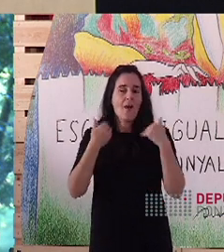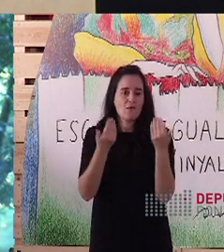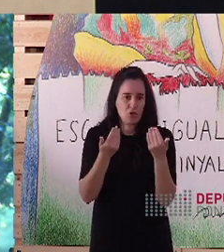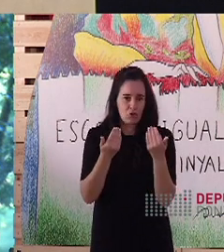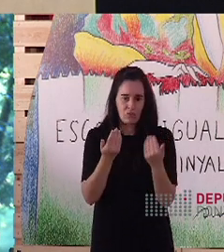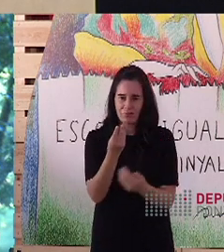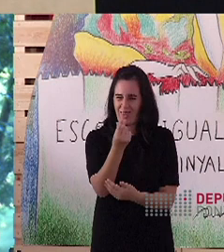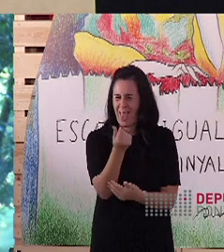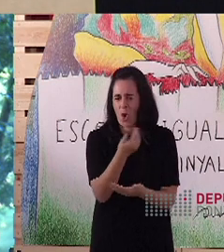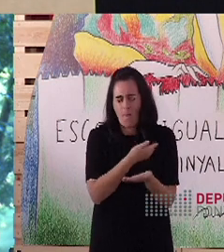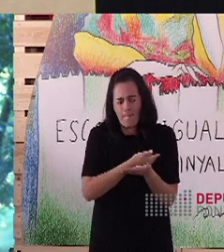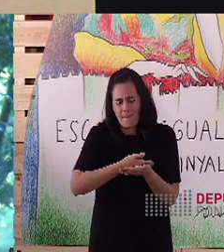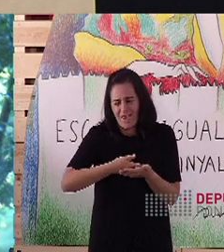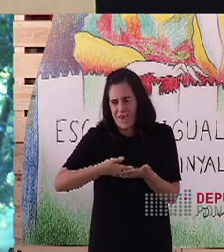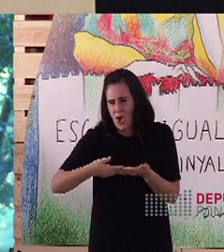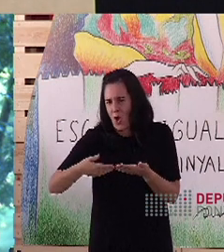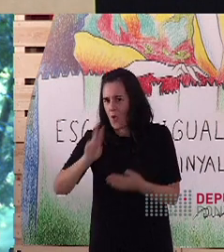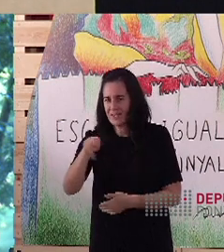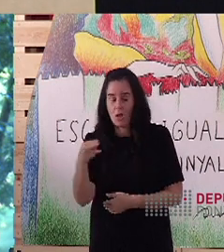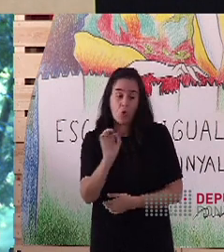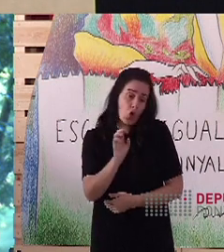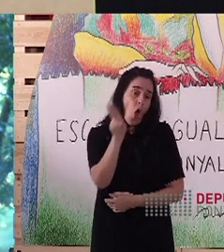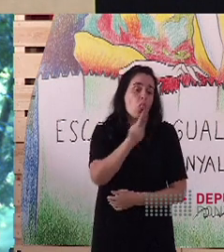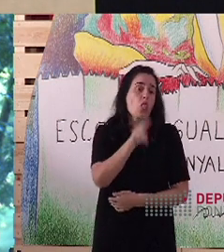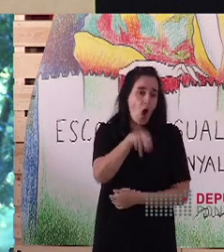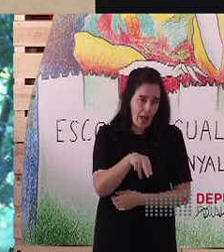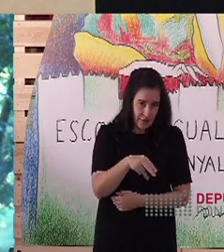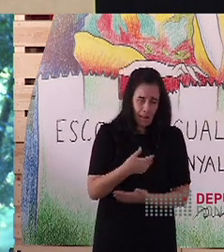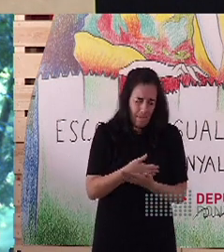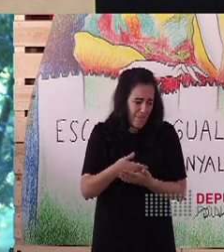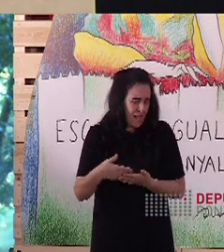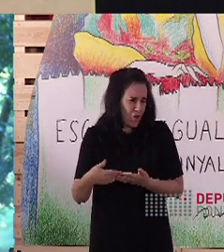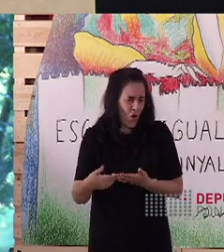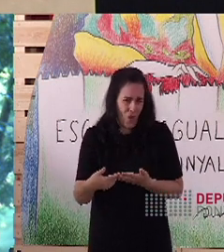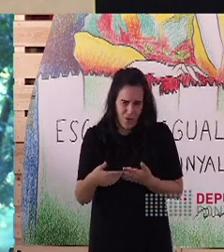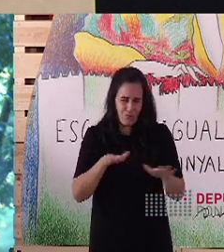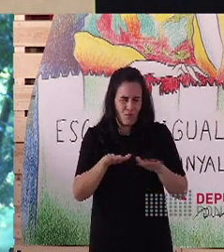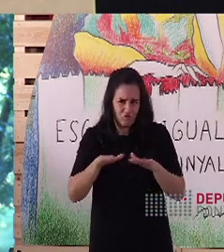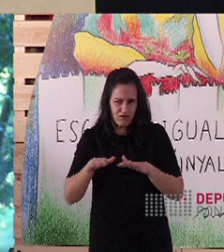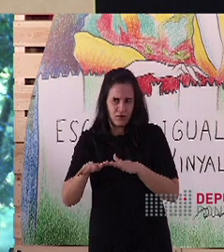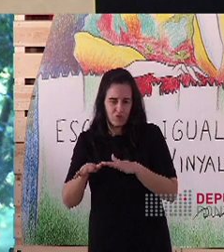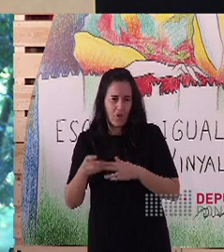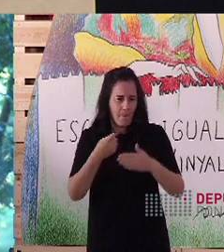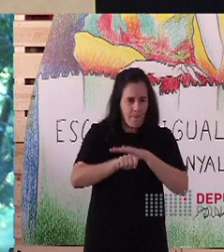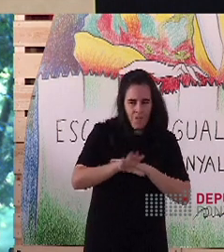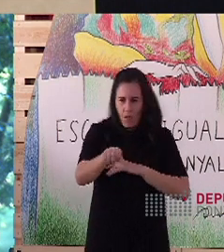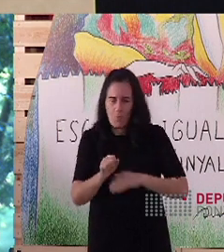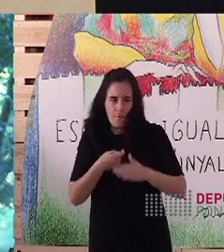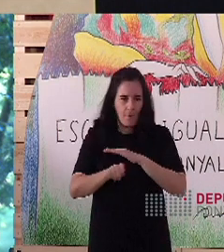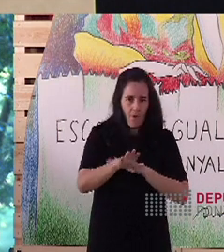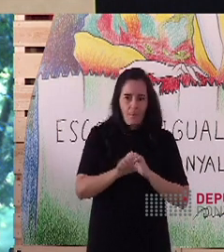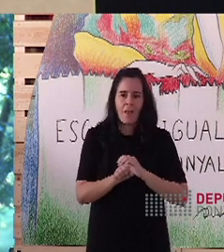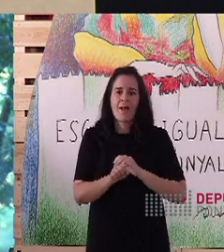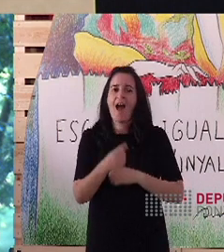tantos millones de euros o de dólares no puede crearse sin la complicidad del